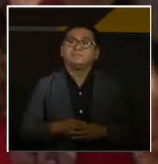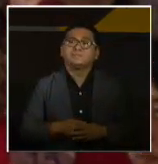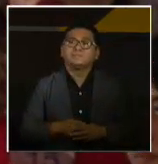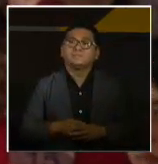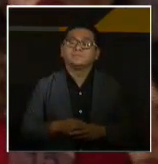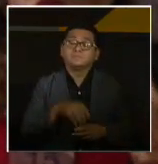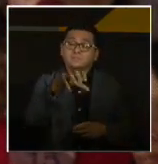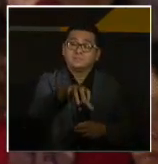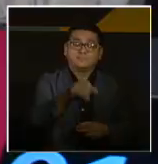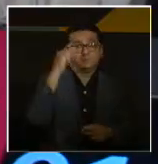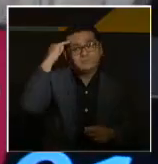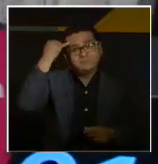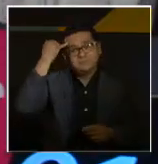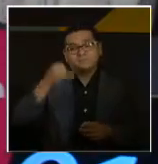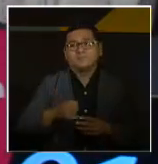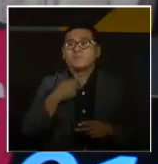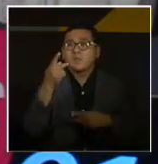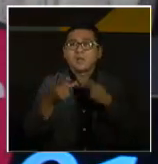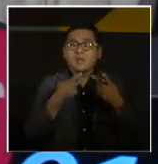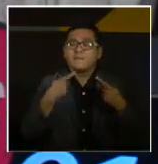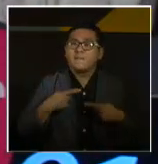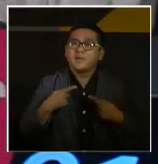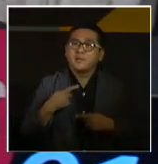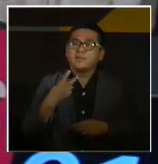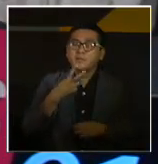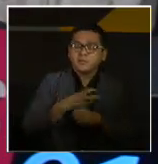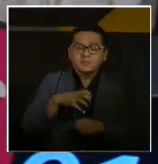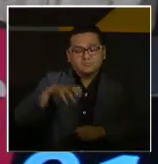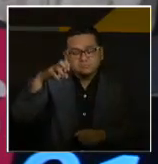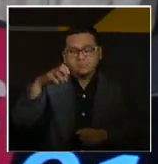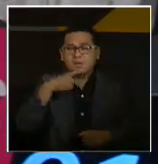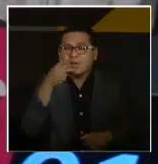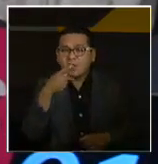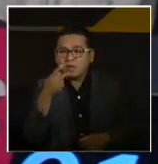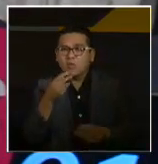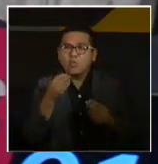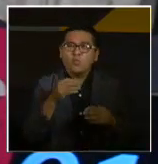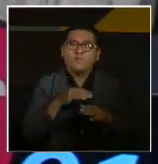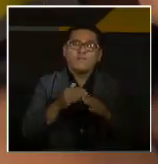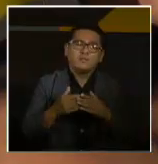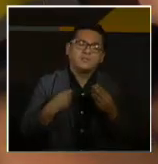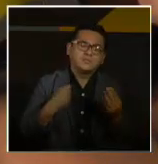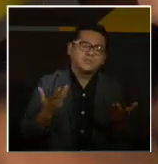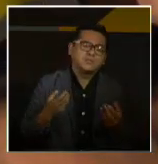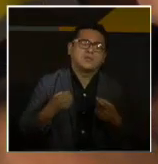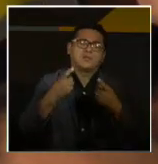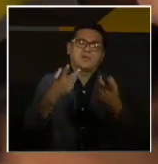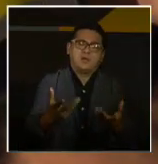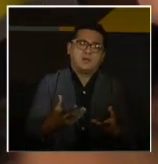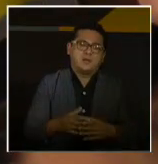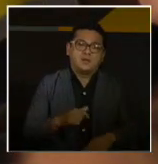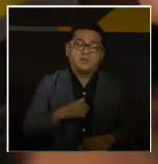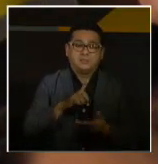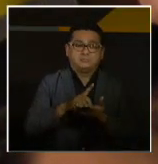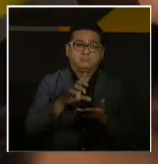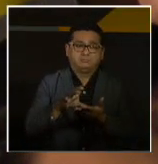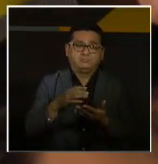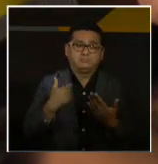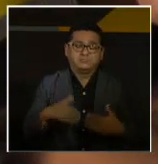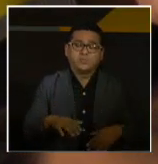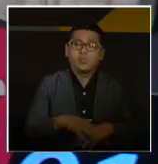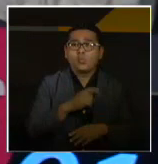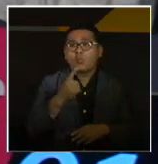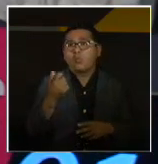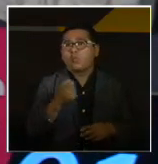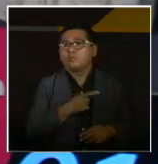de las en comunidades indígenas, cuando hablamos de las personas de tercera edad, hablamos de ellos de una manera de que vamos a darle algo, discapacitados, vamos a